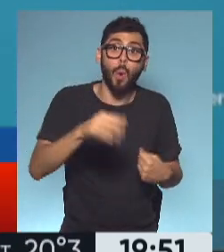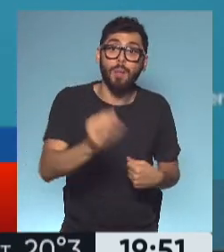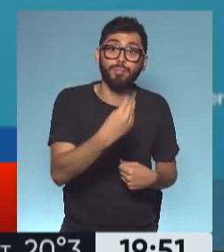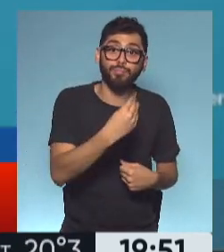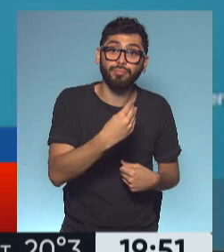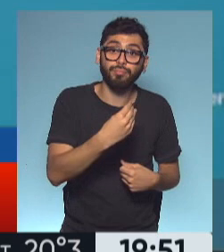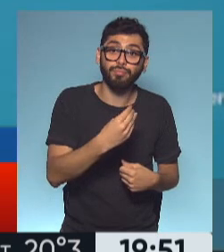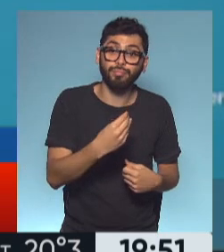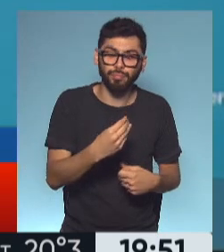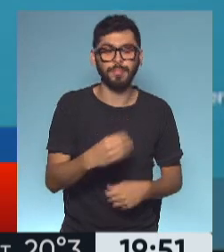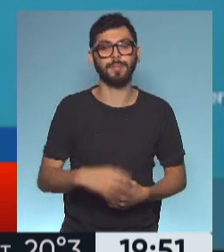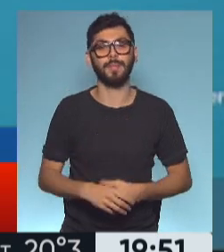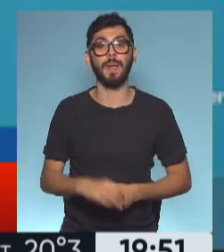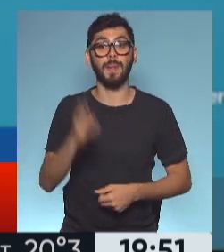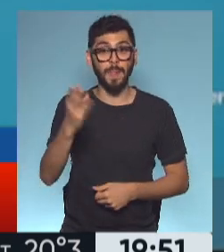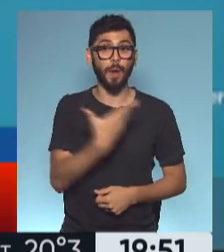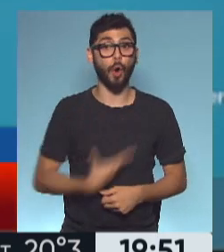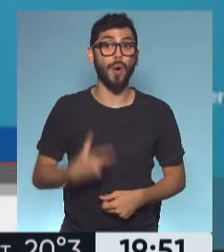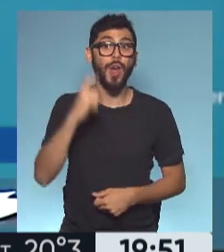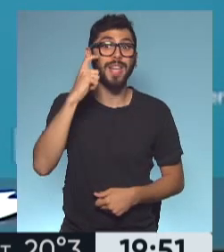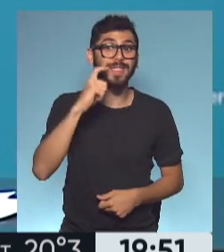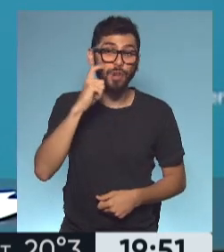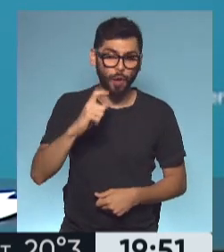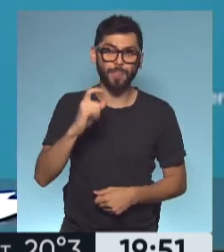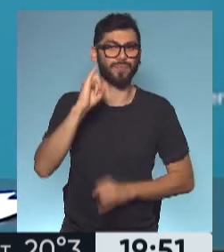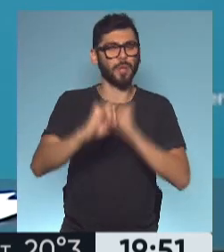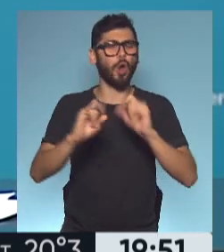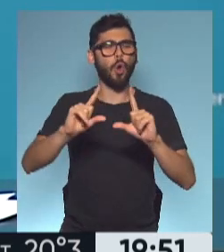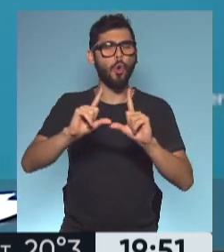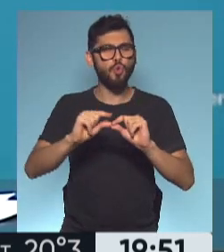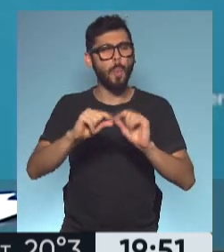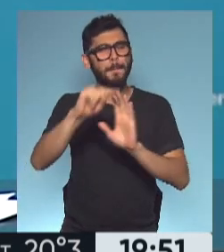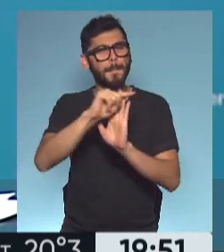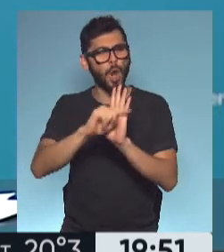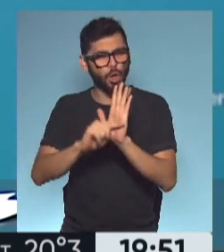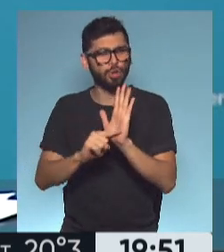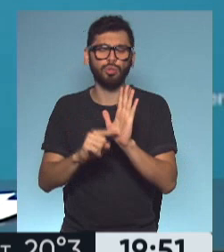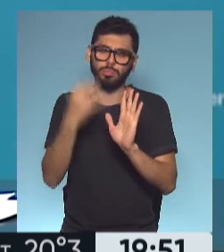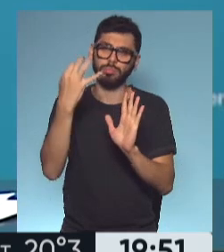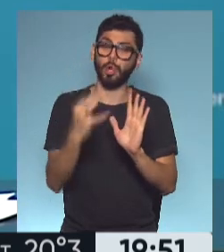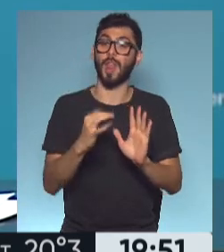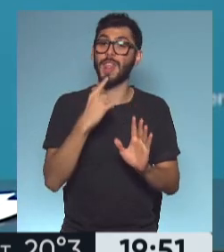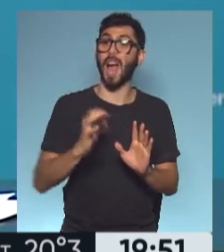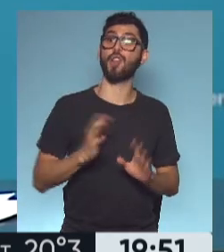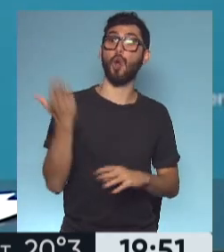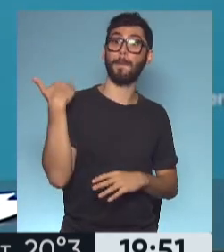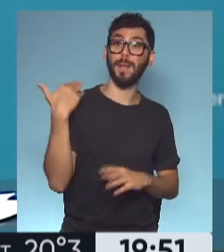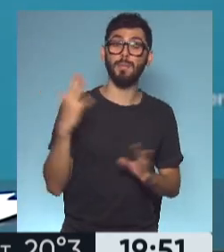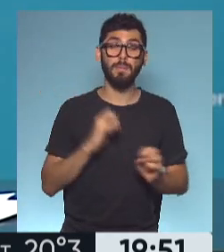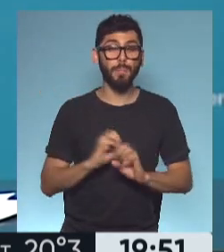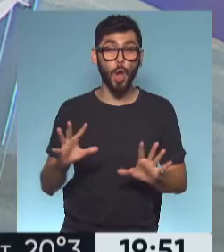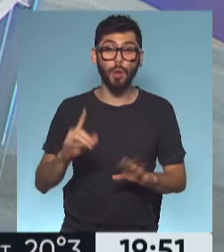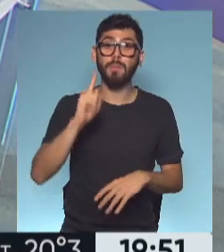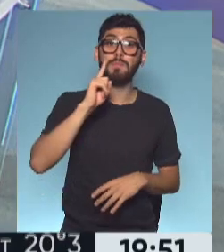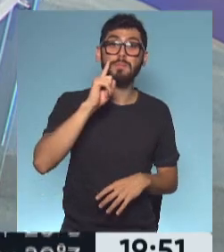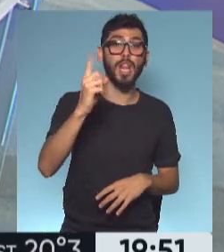Allí entonces el gobernador de la provincia de Buenos Aires, Axel Kicillof, dando números muy concretos, diciendo que el año pasado, en el peor momento, había 1.200 camas